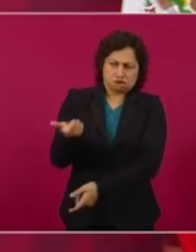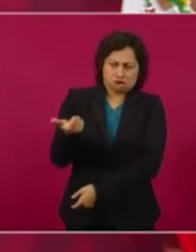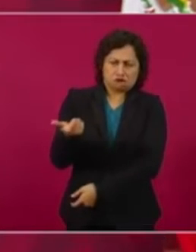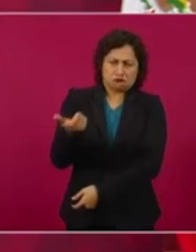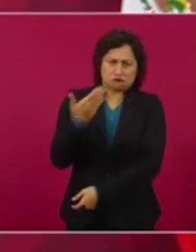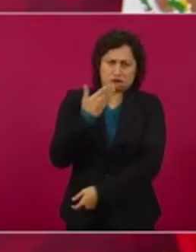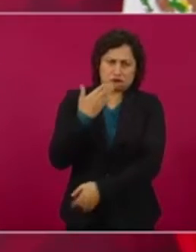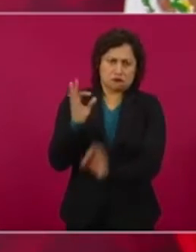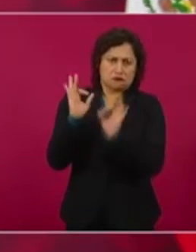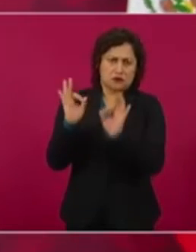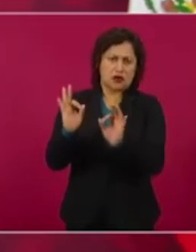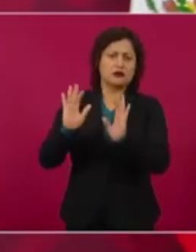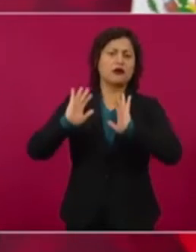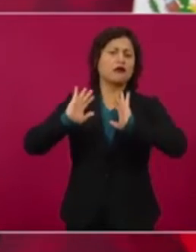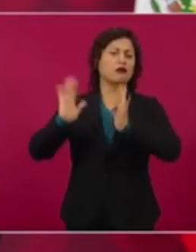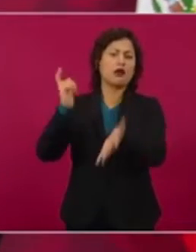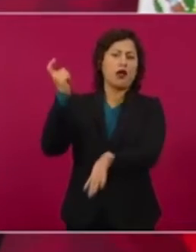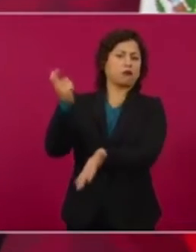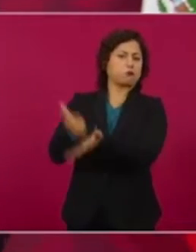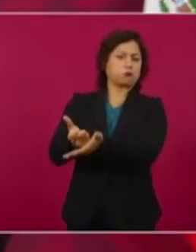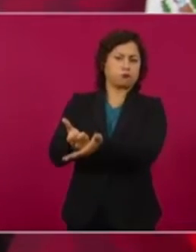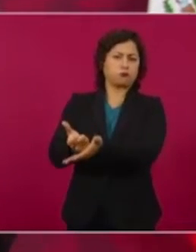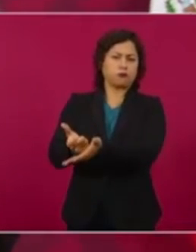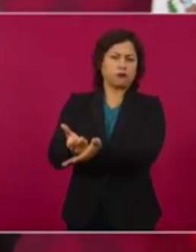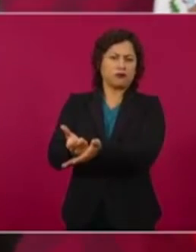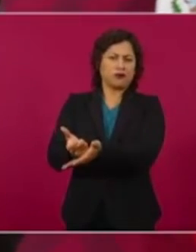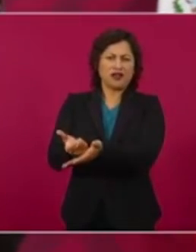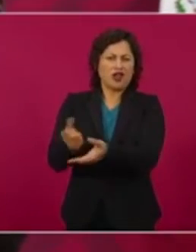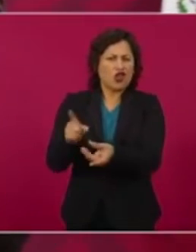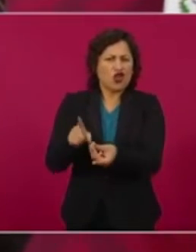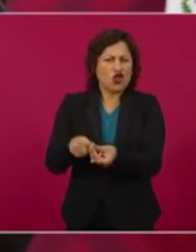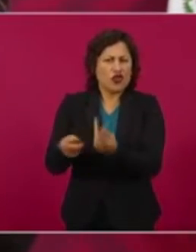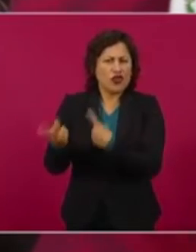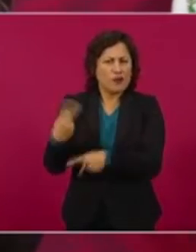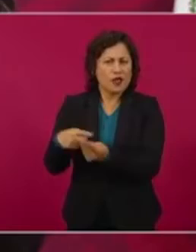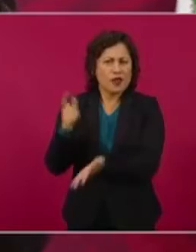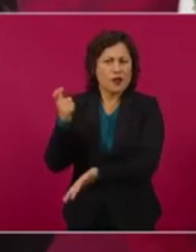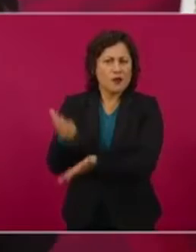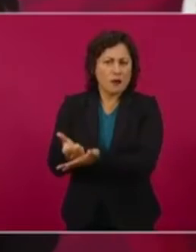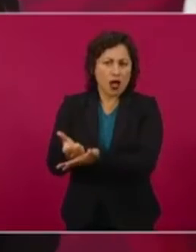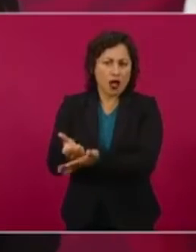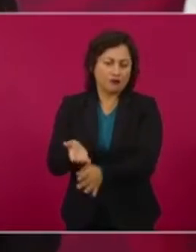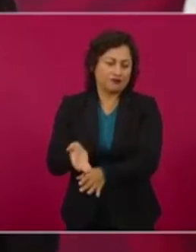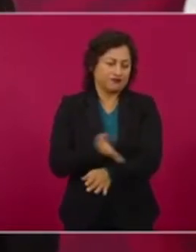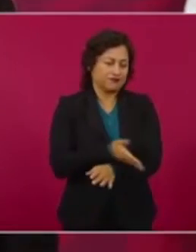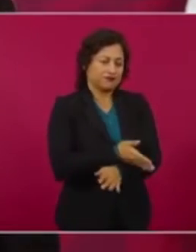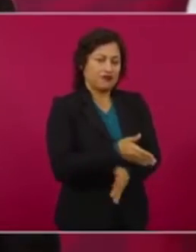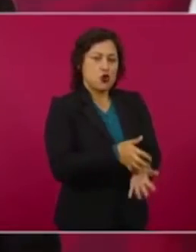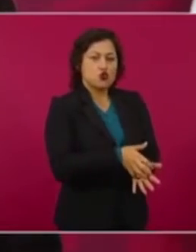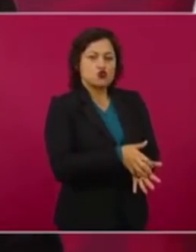y ya se pagó, y fueron ahorros que se tuvieron